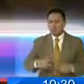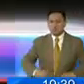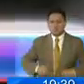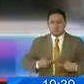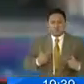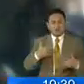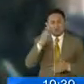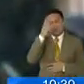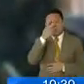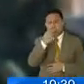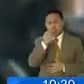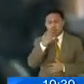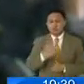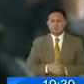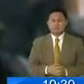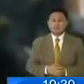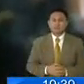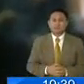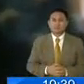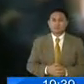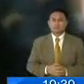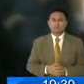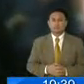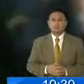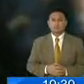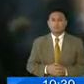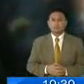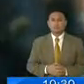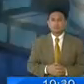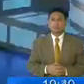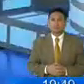es hermosa. Informó Sofía Vintimita.